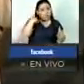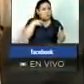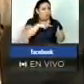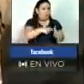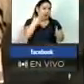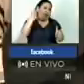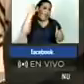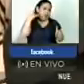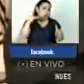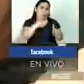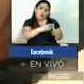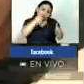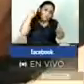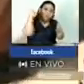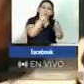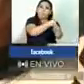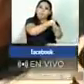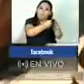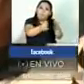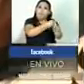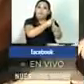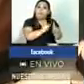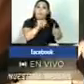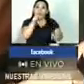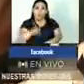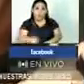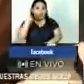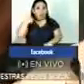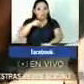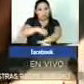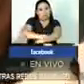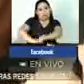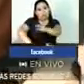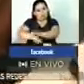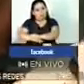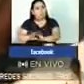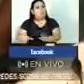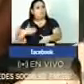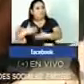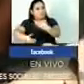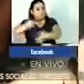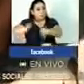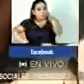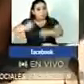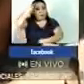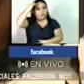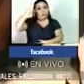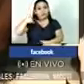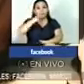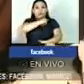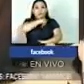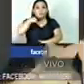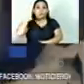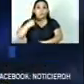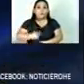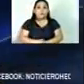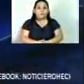también sufría violencia intrafamiliar. El ahora capturado será procesado por el delito de feminicidio.